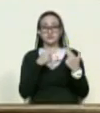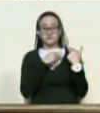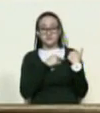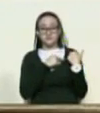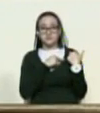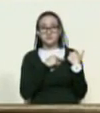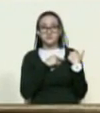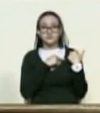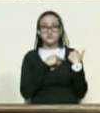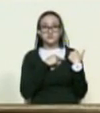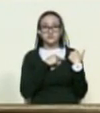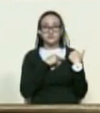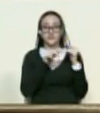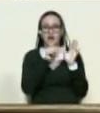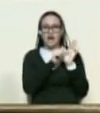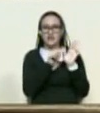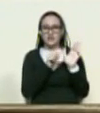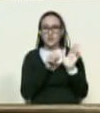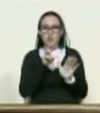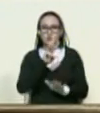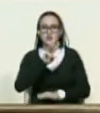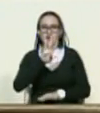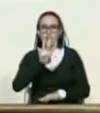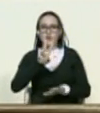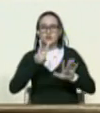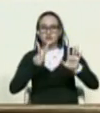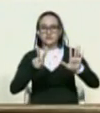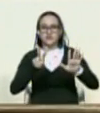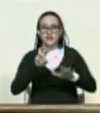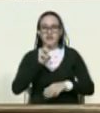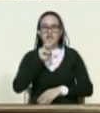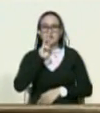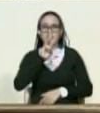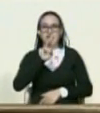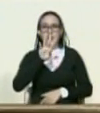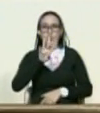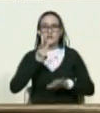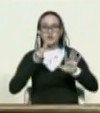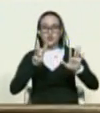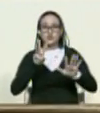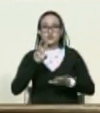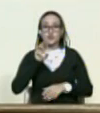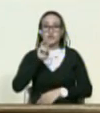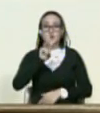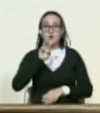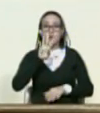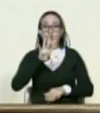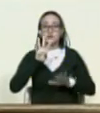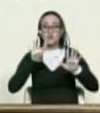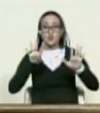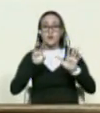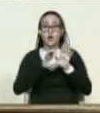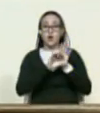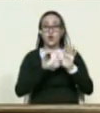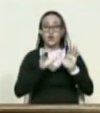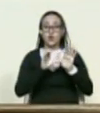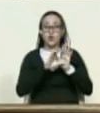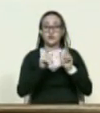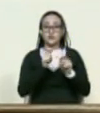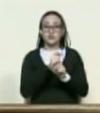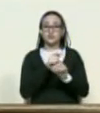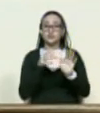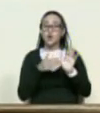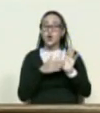previstas en los artículos 347, 348 y 349 de la Constitución de la República Bolivariana